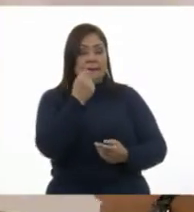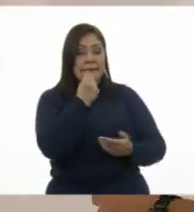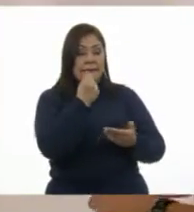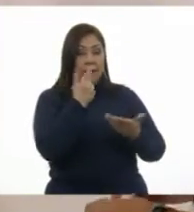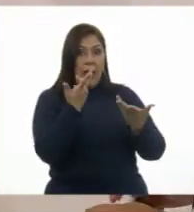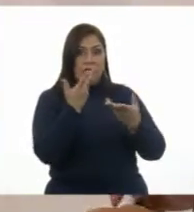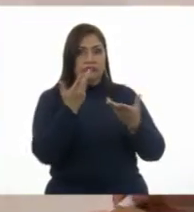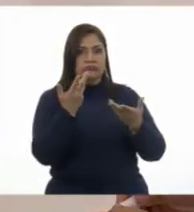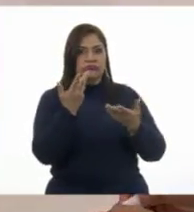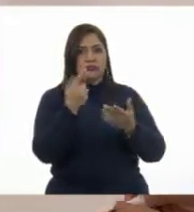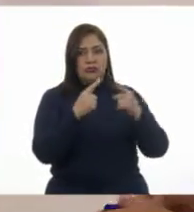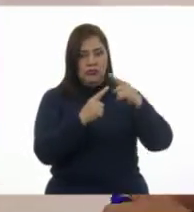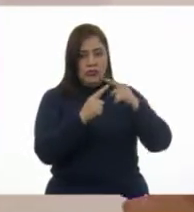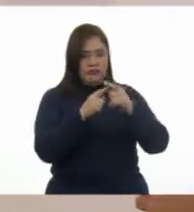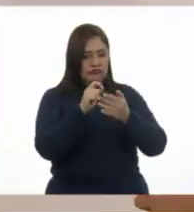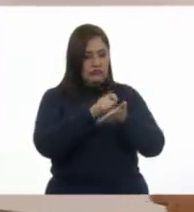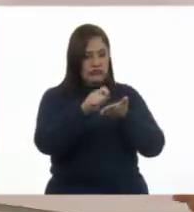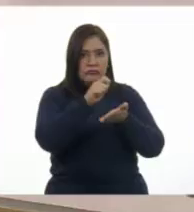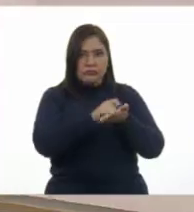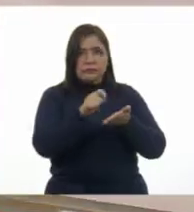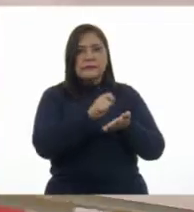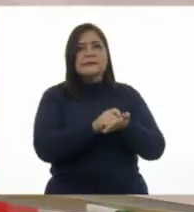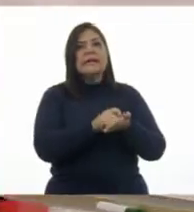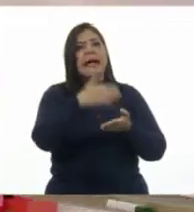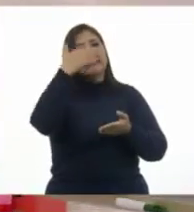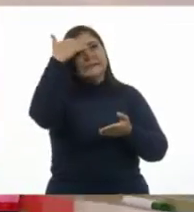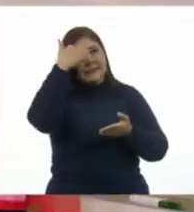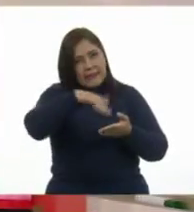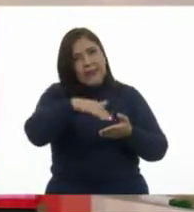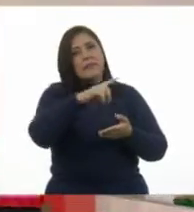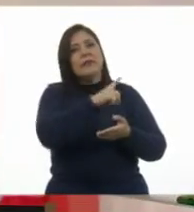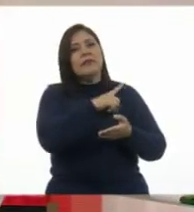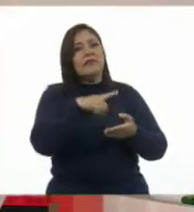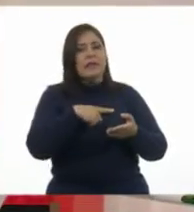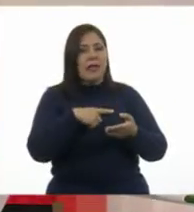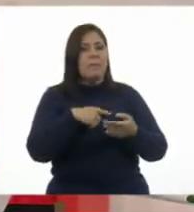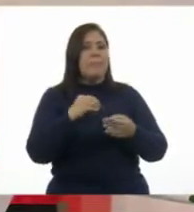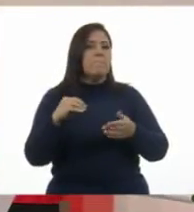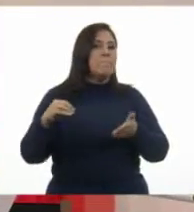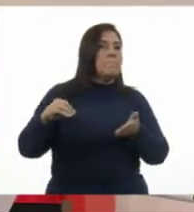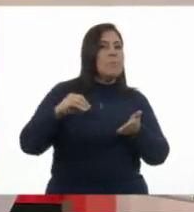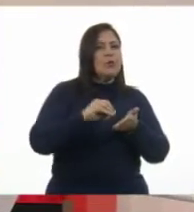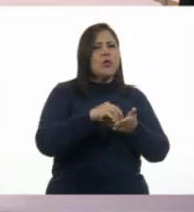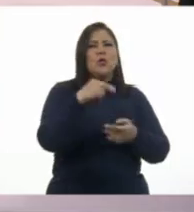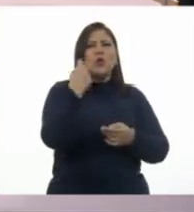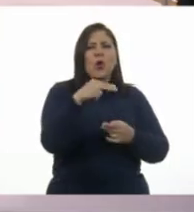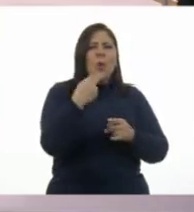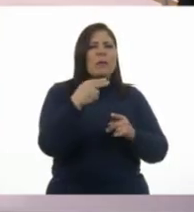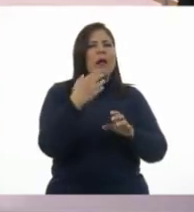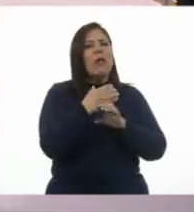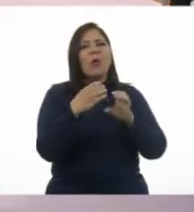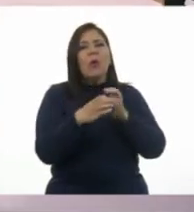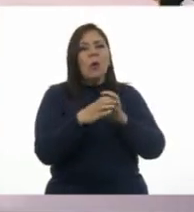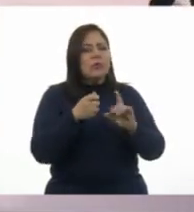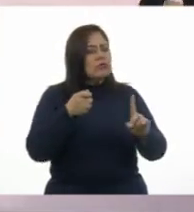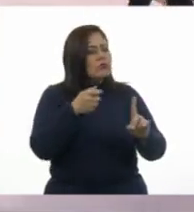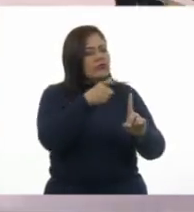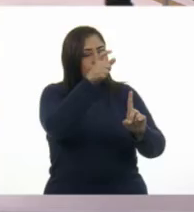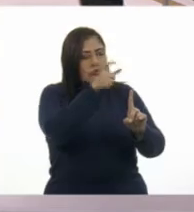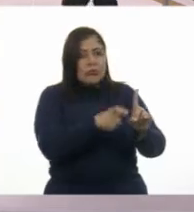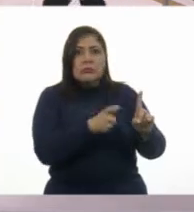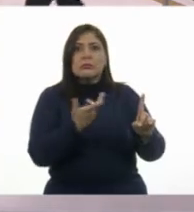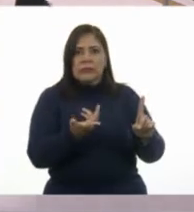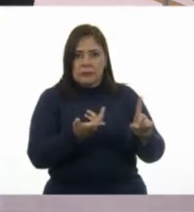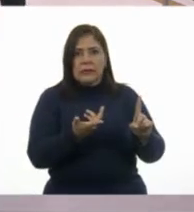tarea sabe que en una descripción tiene que ir el nombre de lo que vamos a hablar. Ah, y, muy bien.